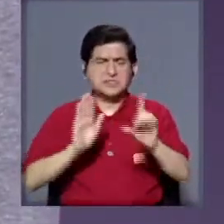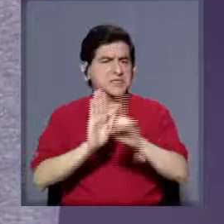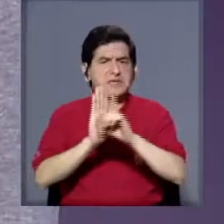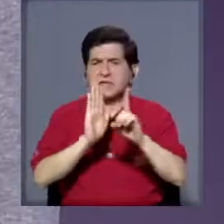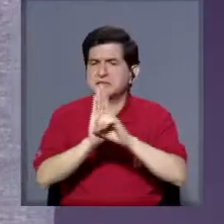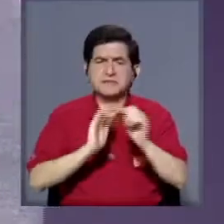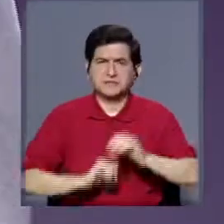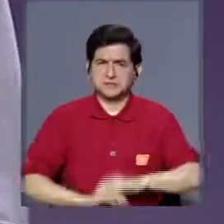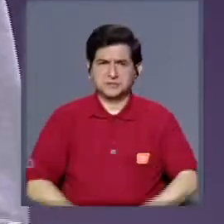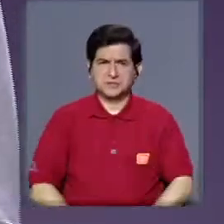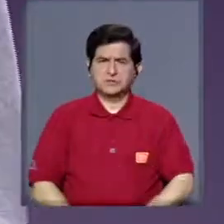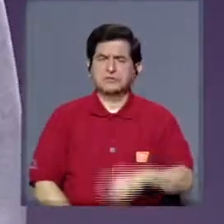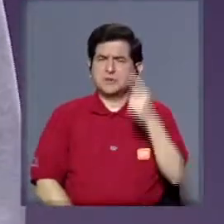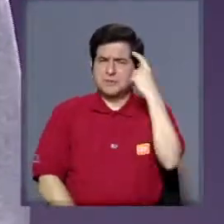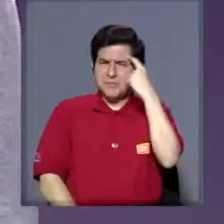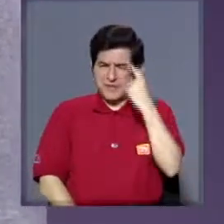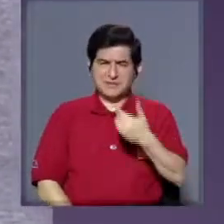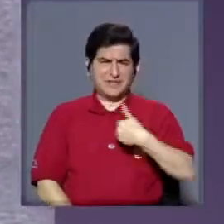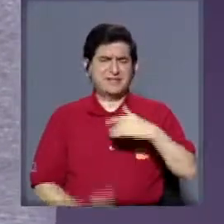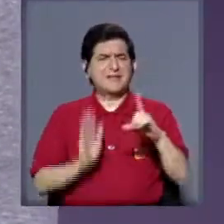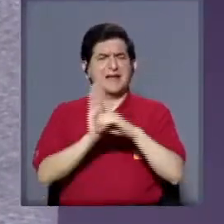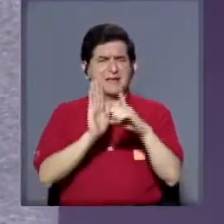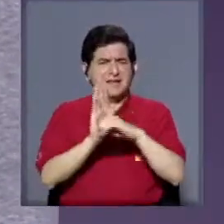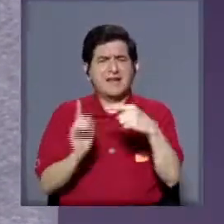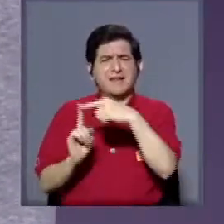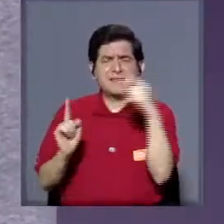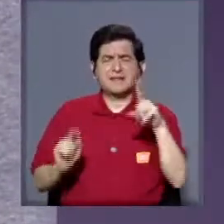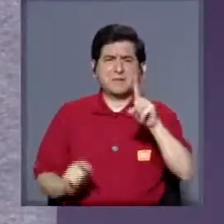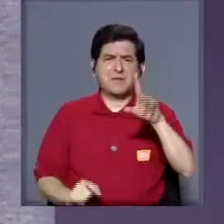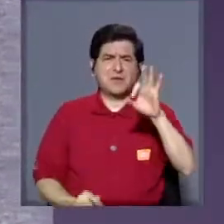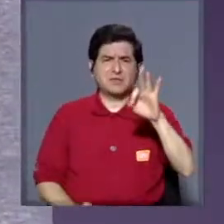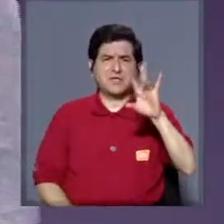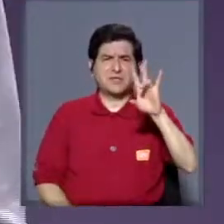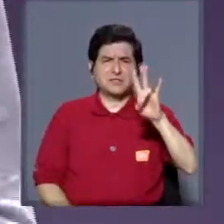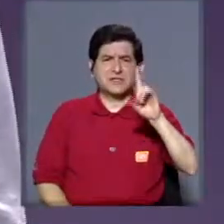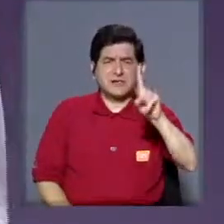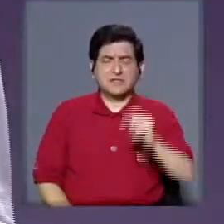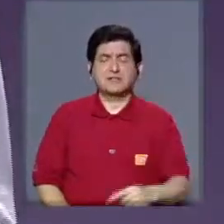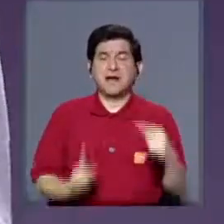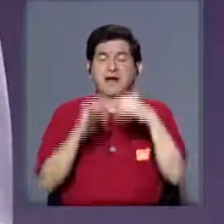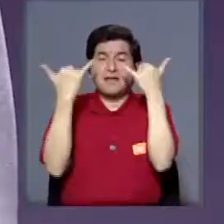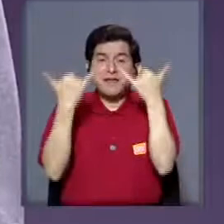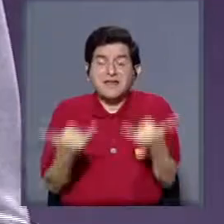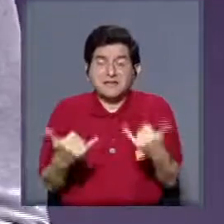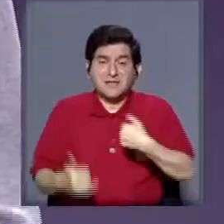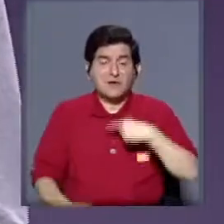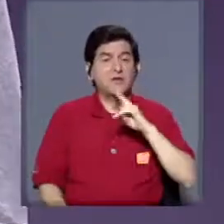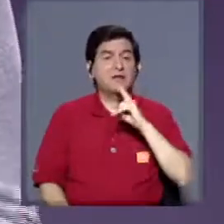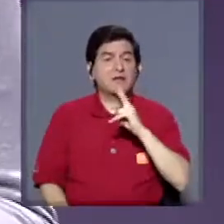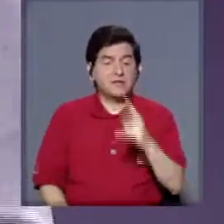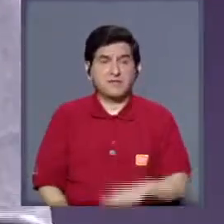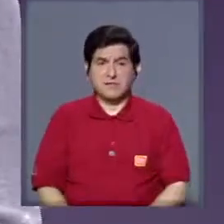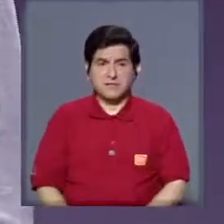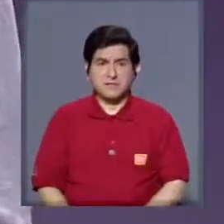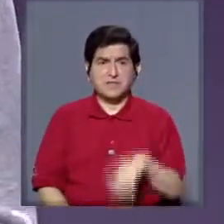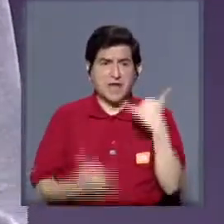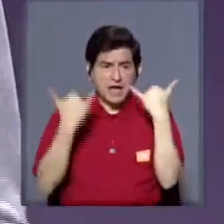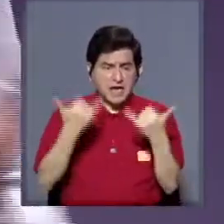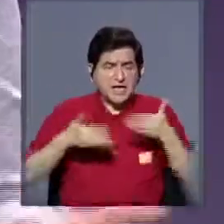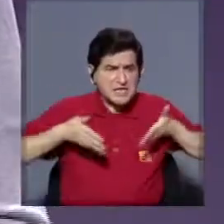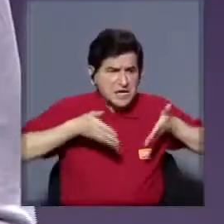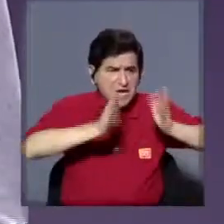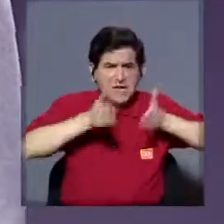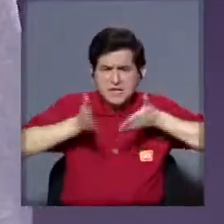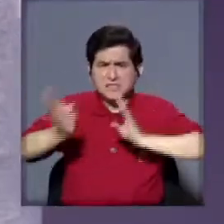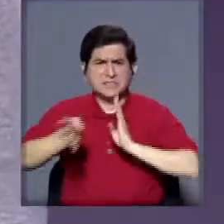derechos imagínate tenemos este derecho desde 1971 y hasta ahora yo de verdad veo que se sale a la calle